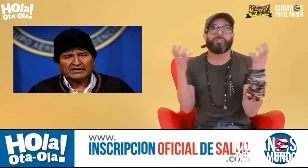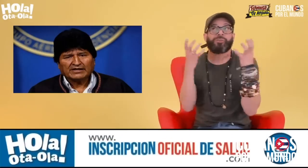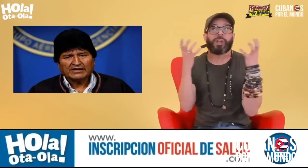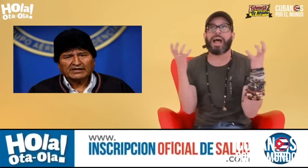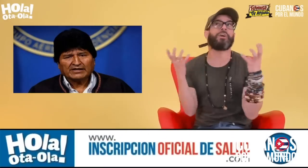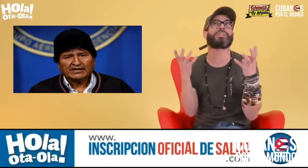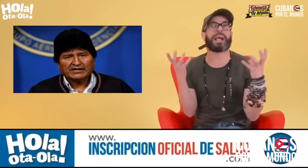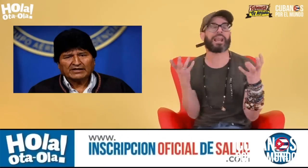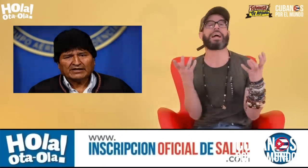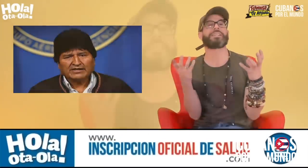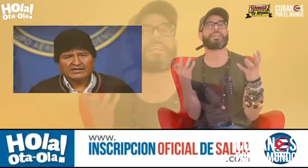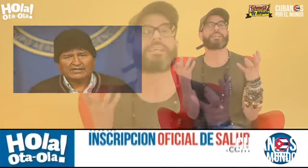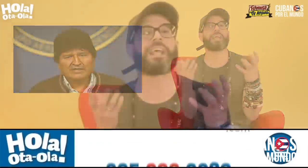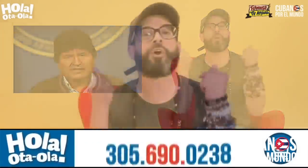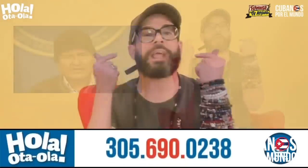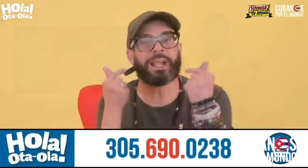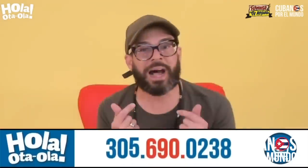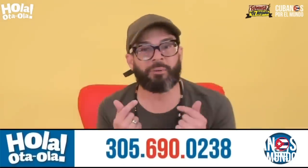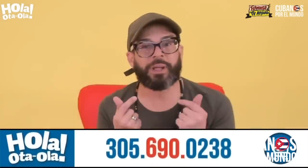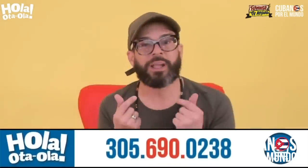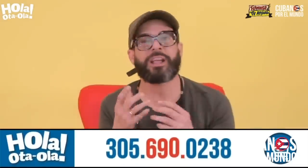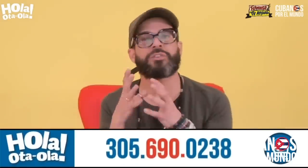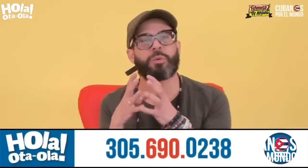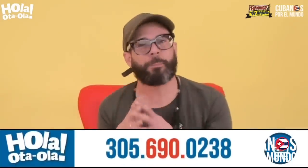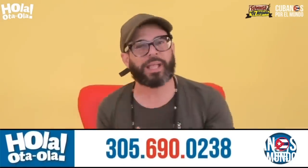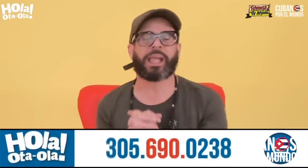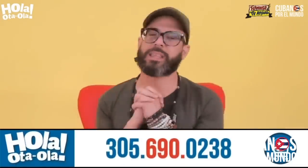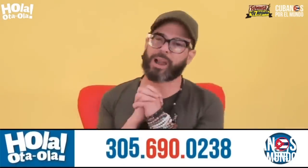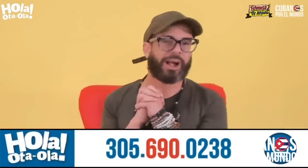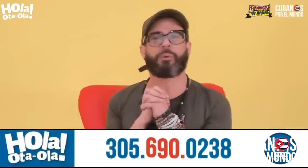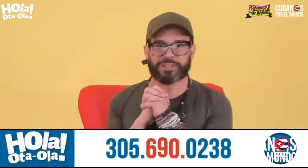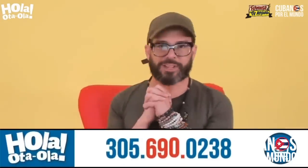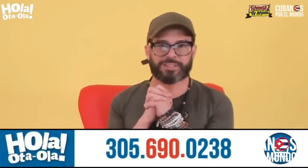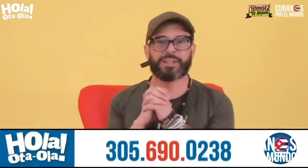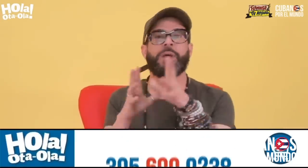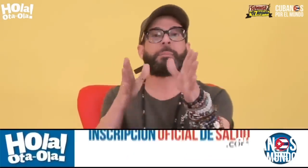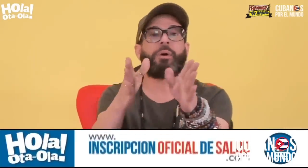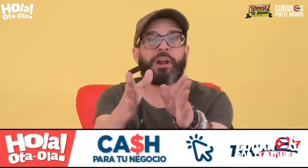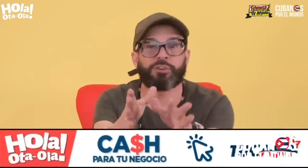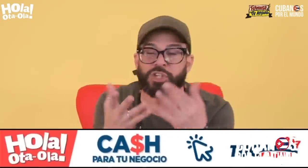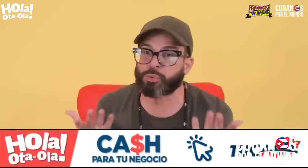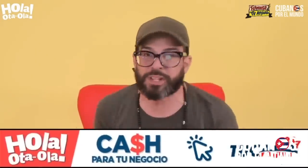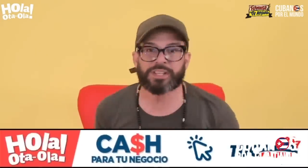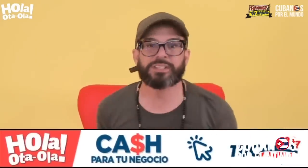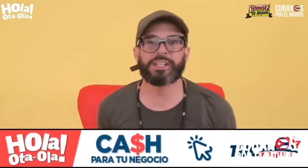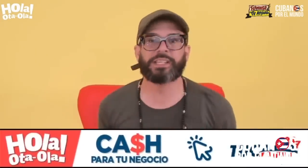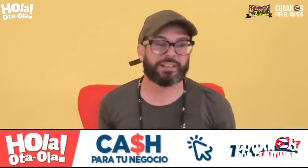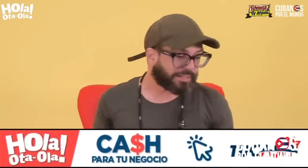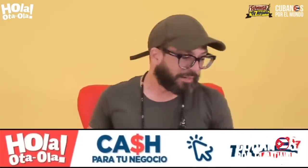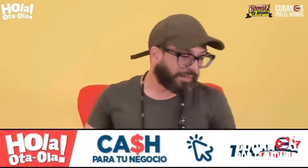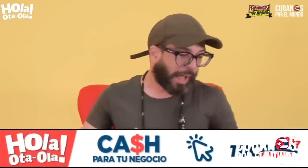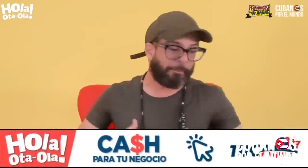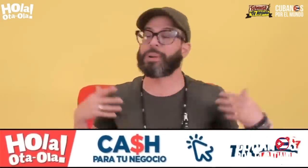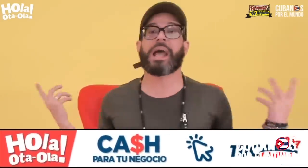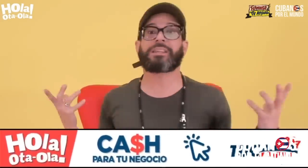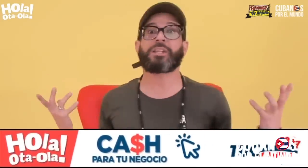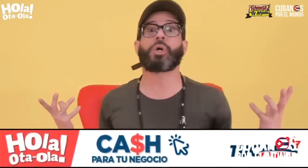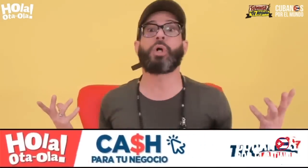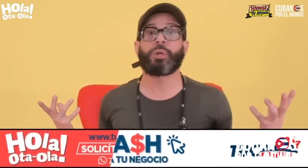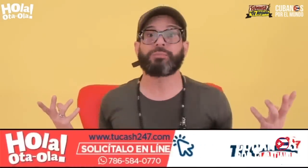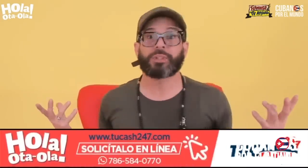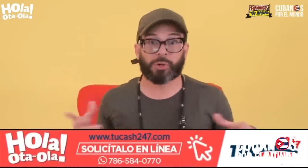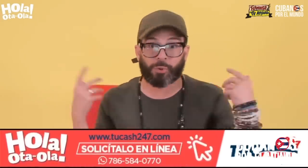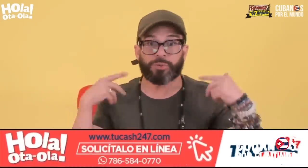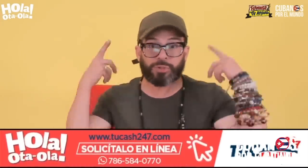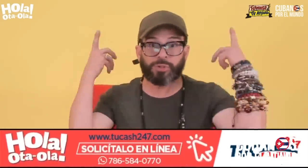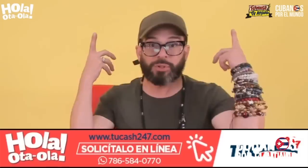es algo tan grande que no les cabe en sus pequeñas cabezas pero bueno si tú necesitas ampliar te